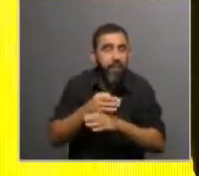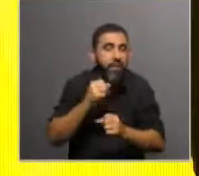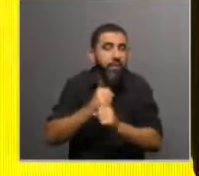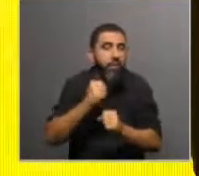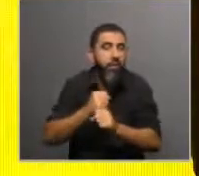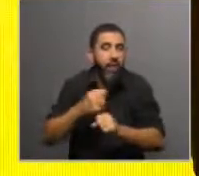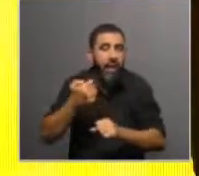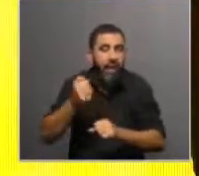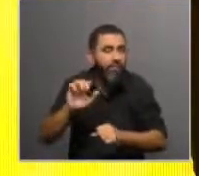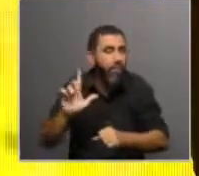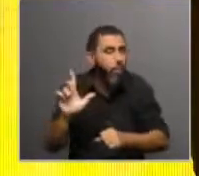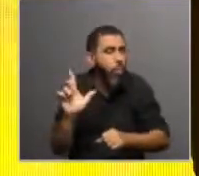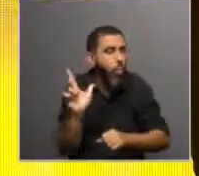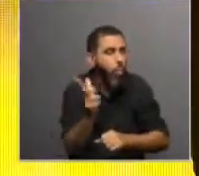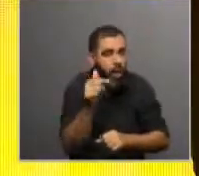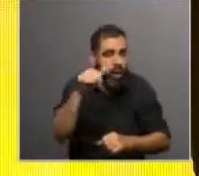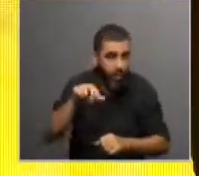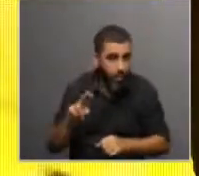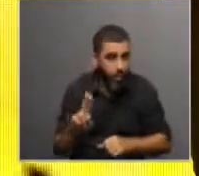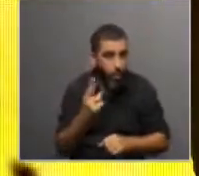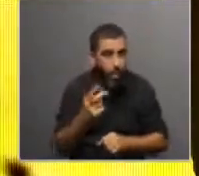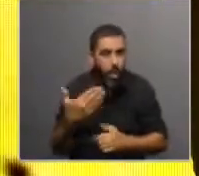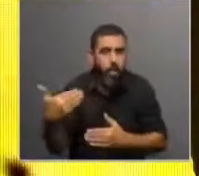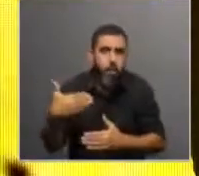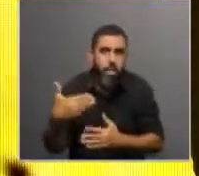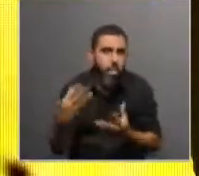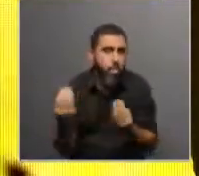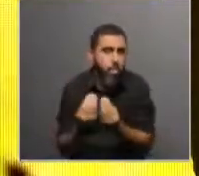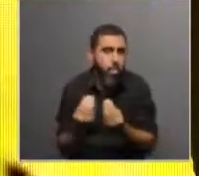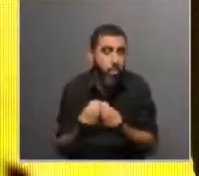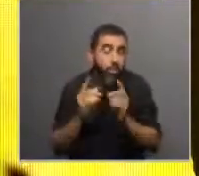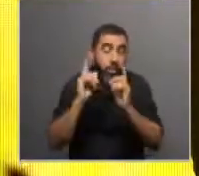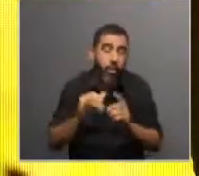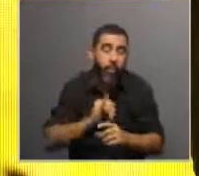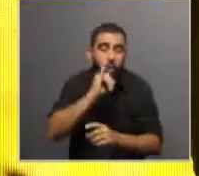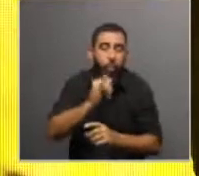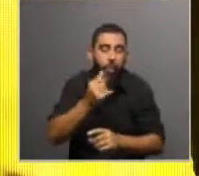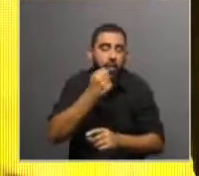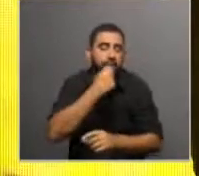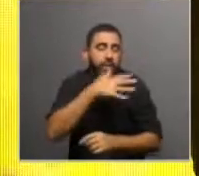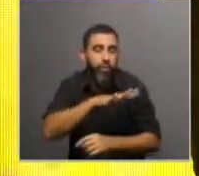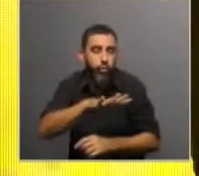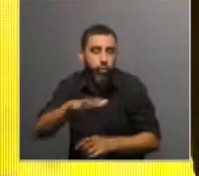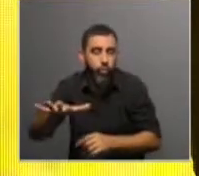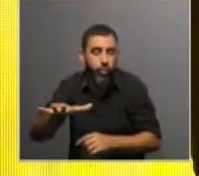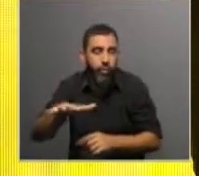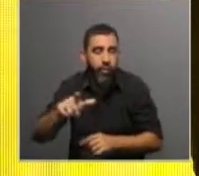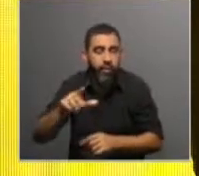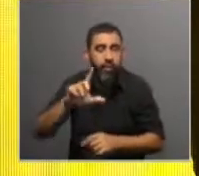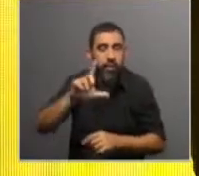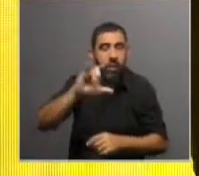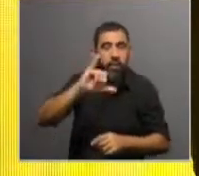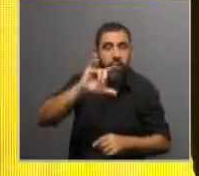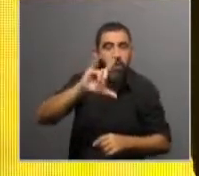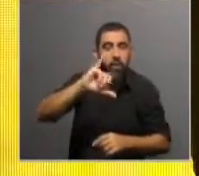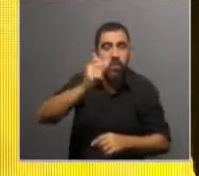casi no existen en Uruguay y que son altamente demandados. Pero además vamos a contar de alguna manera una pequeña historia, y es la de Liliana